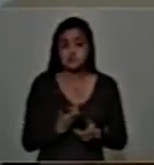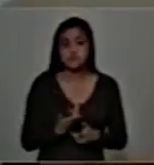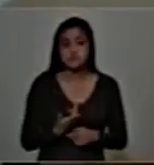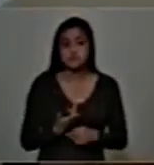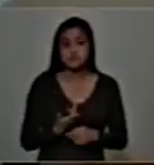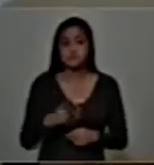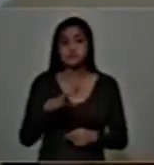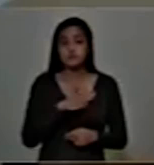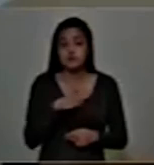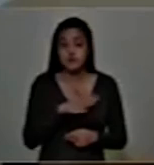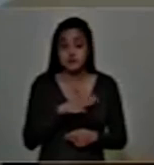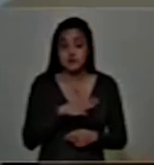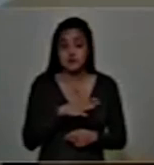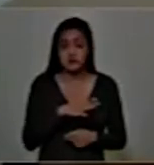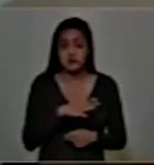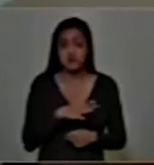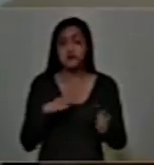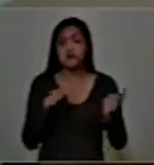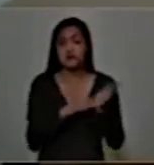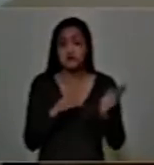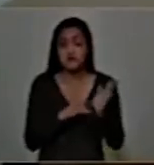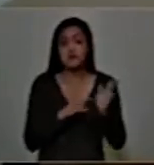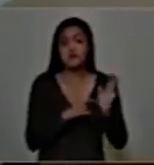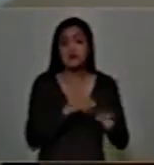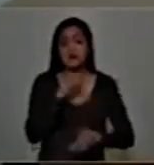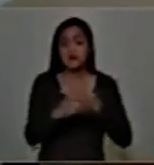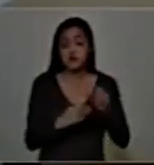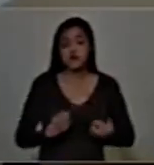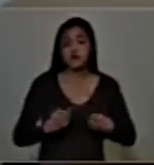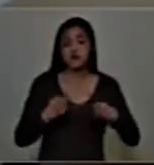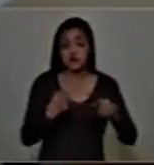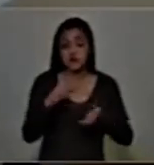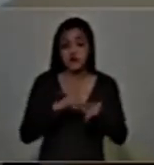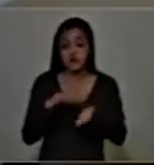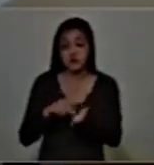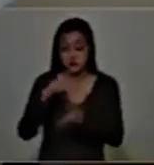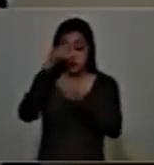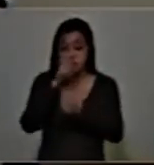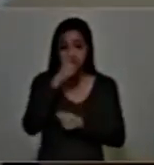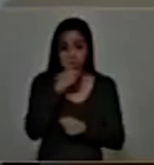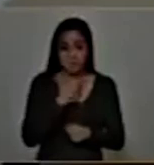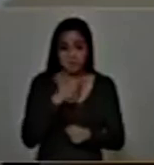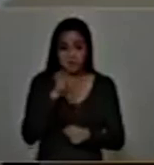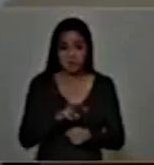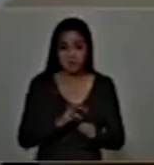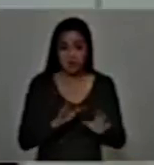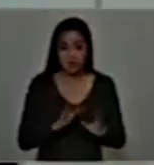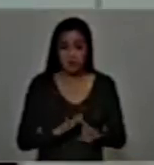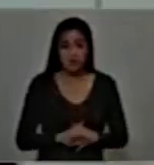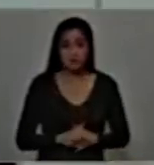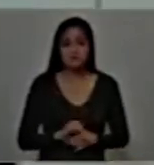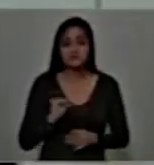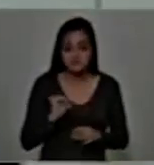Y a ellos le están dando todo tipo